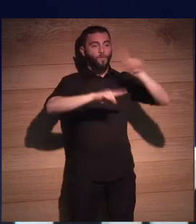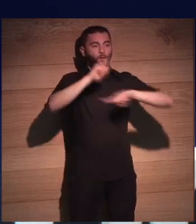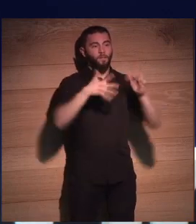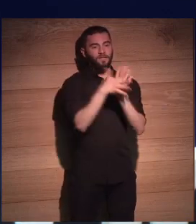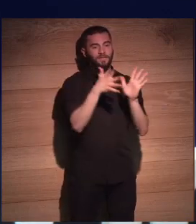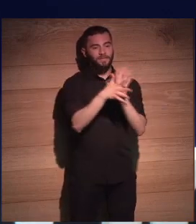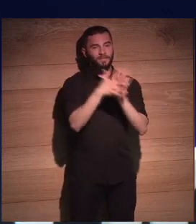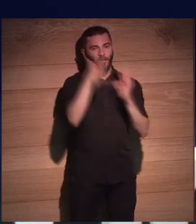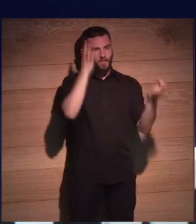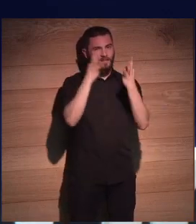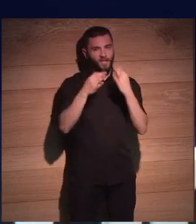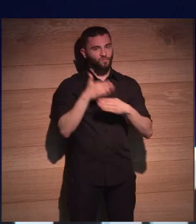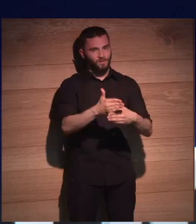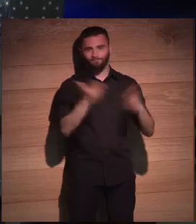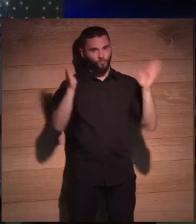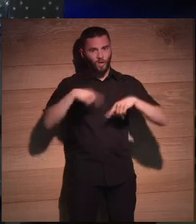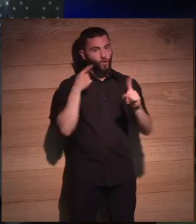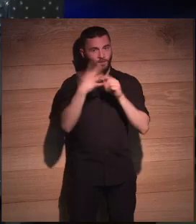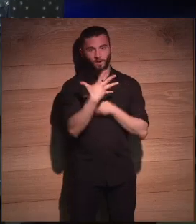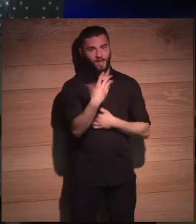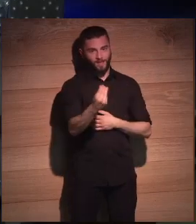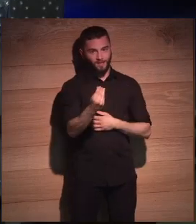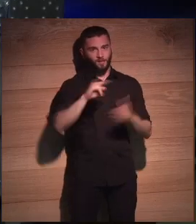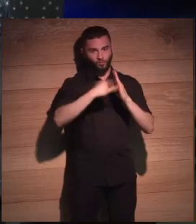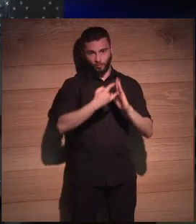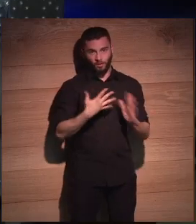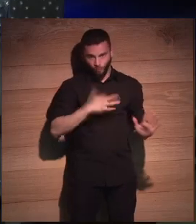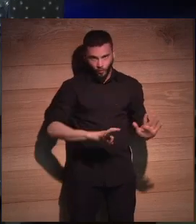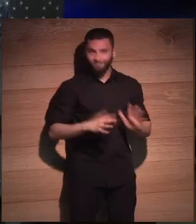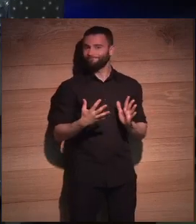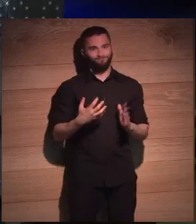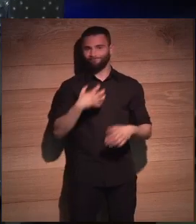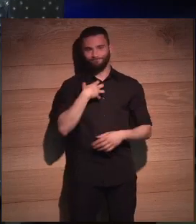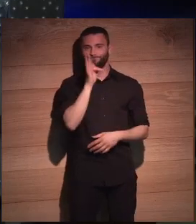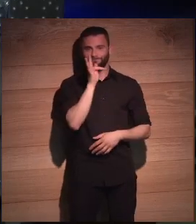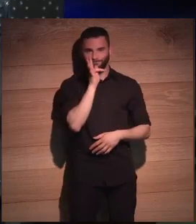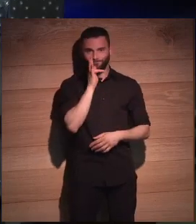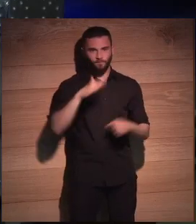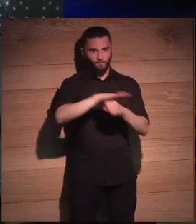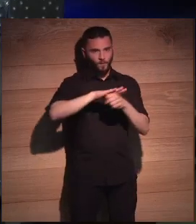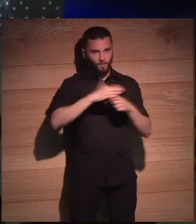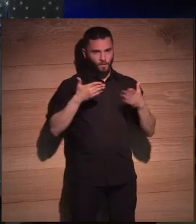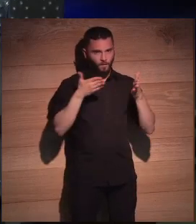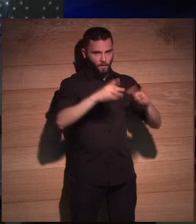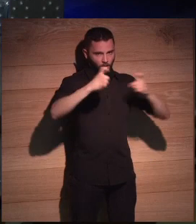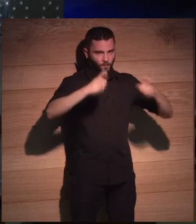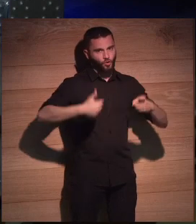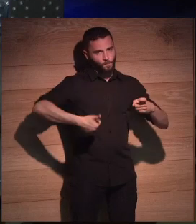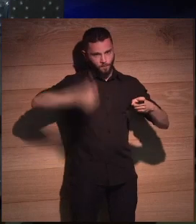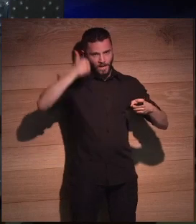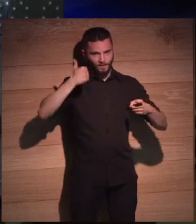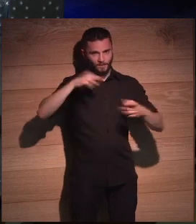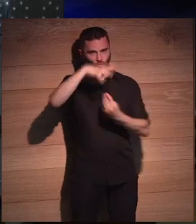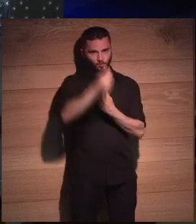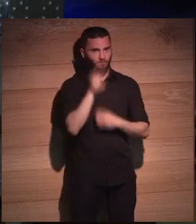detalle suficiente como para entenderlos y poder atajarlos. Eso es una de las áreas en la que estamos haciendo más trabajo, ¿no? Y que veréis en el